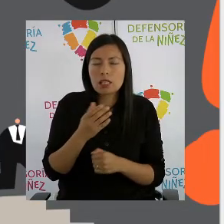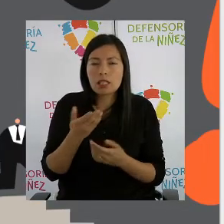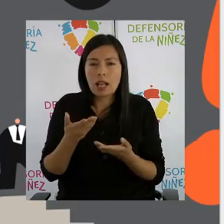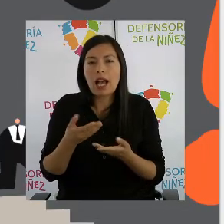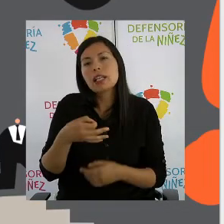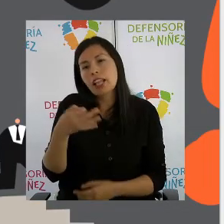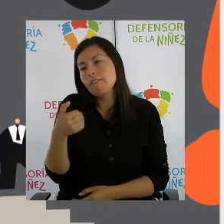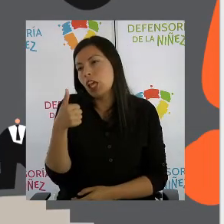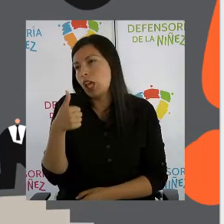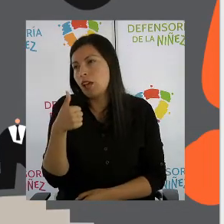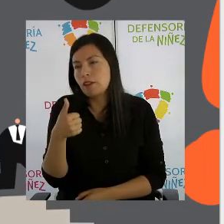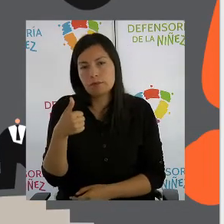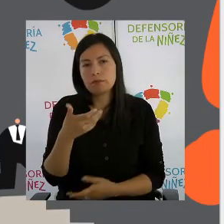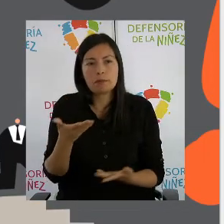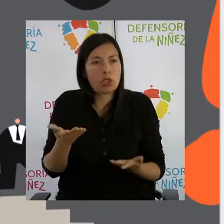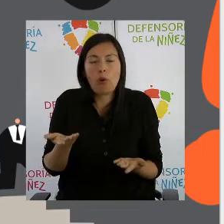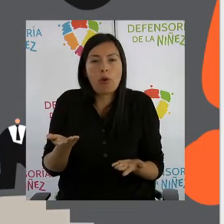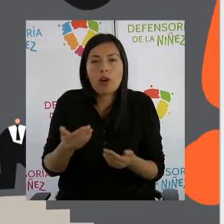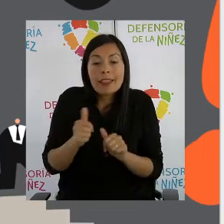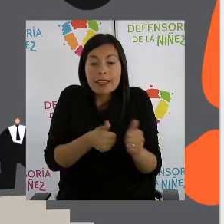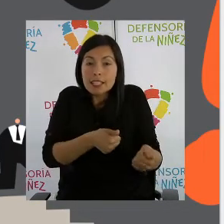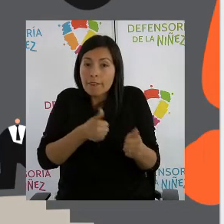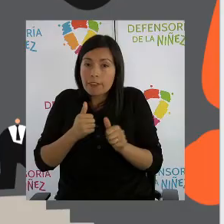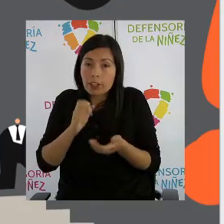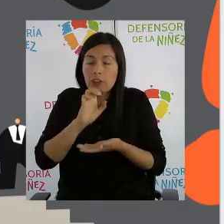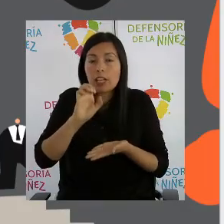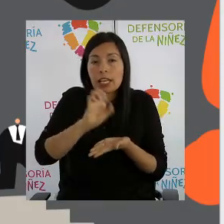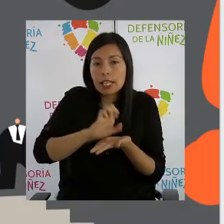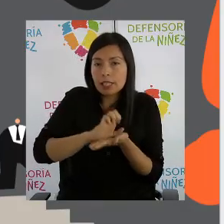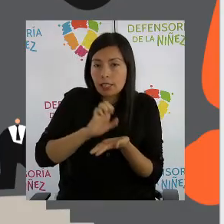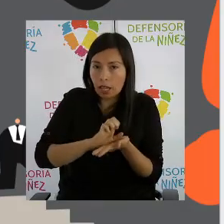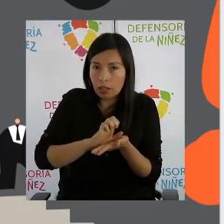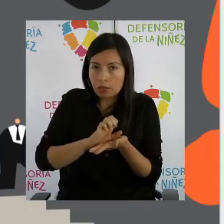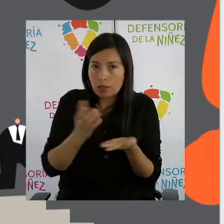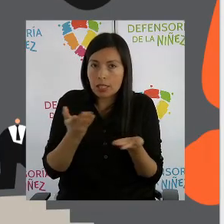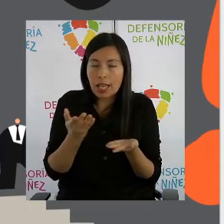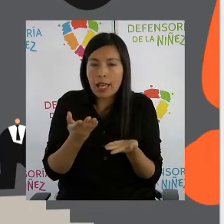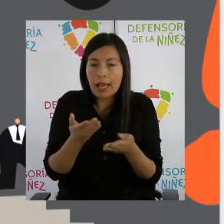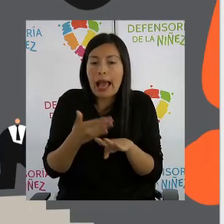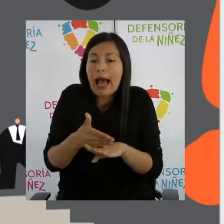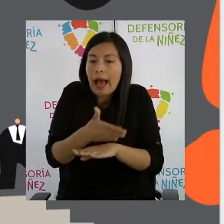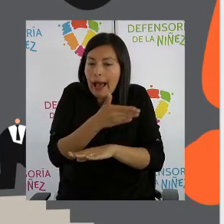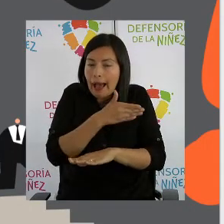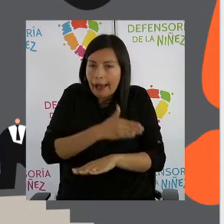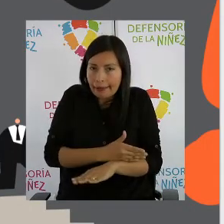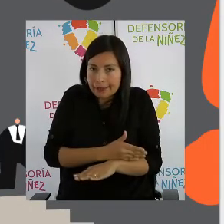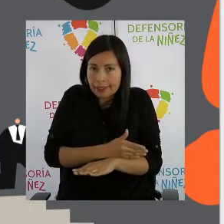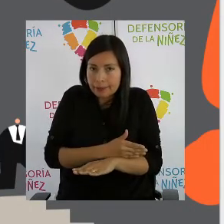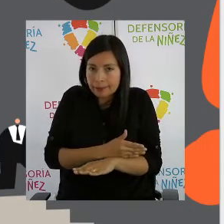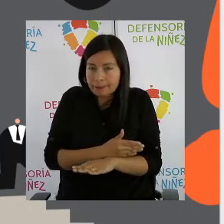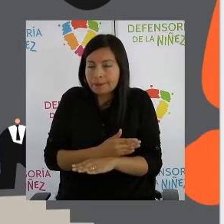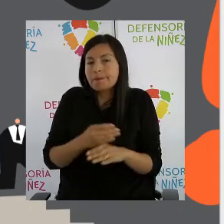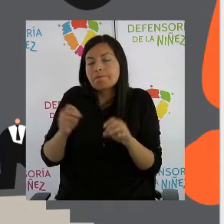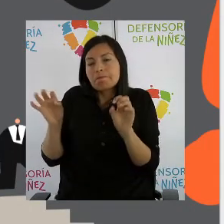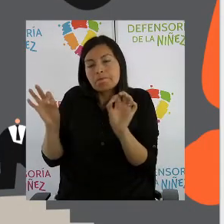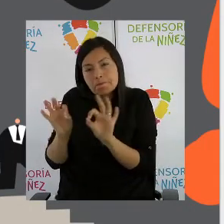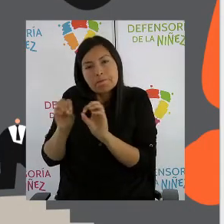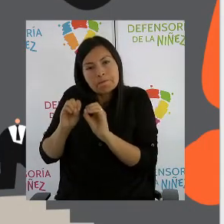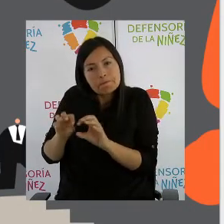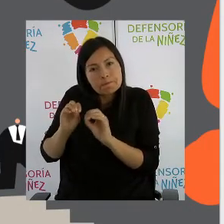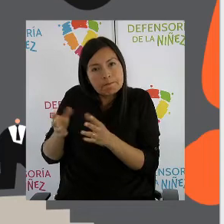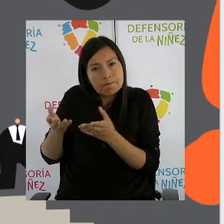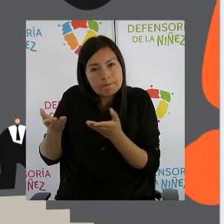violencia. Pero el desafío del Estado y el deber del Estado está puesto en prevenir la violencia. Y solo podemos prevenirla si sabemos